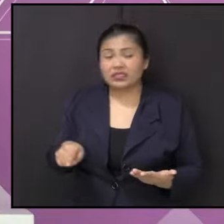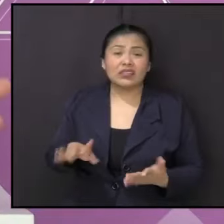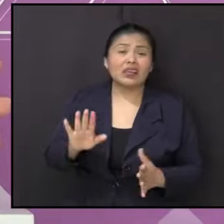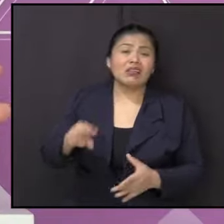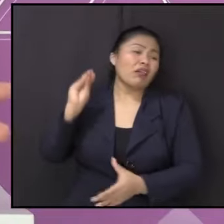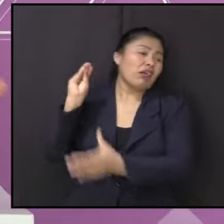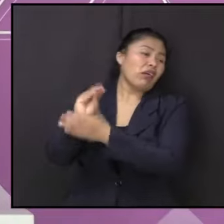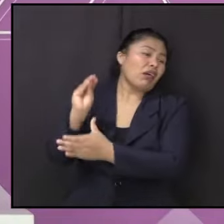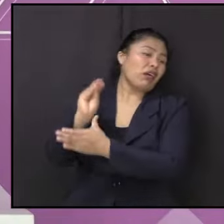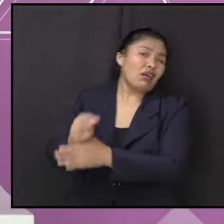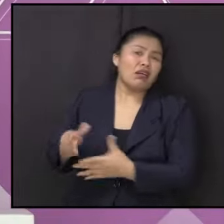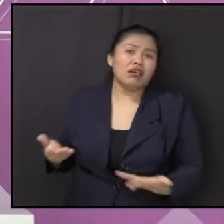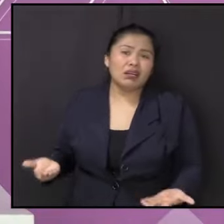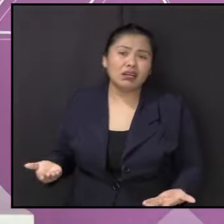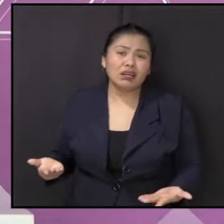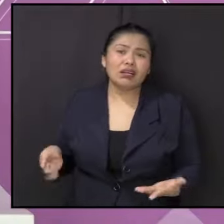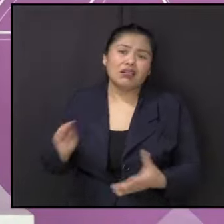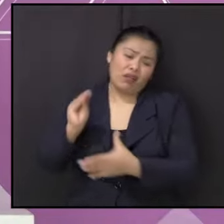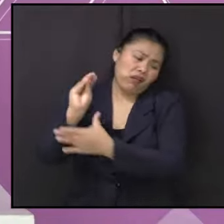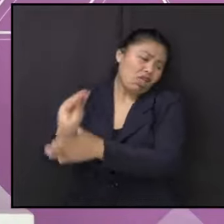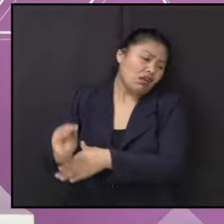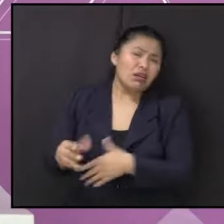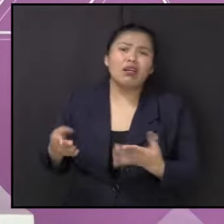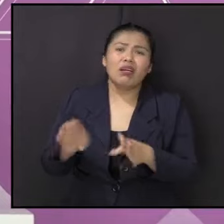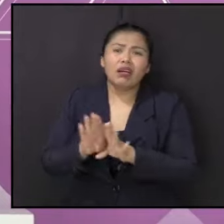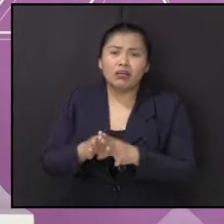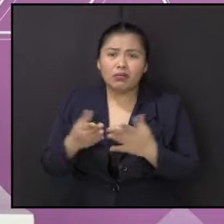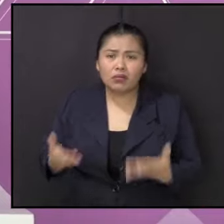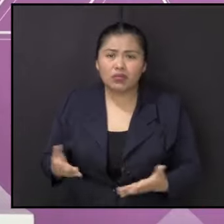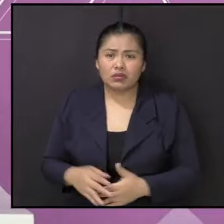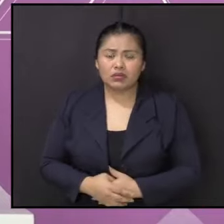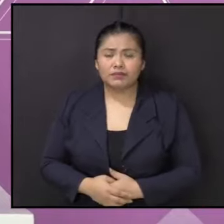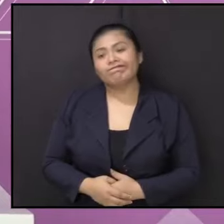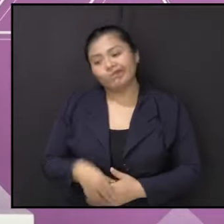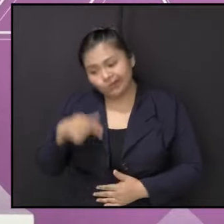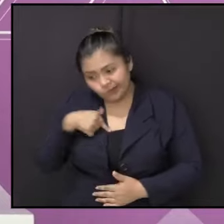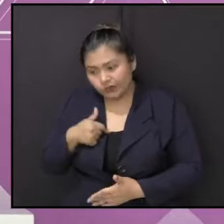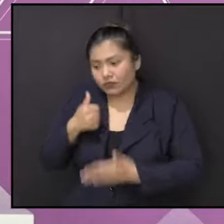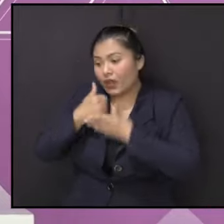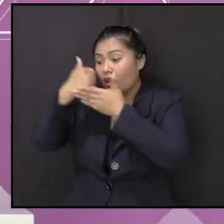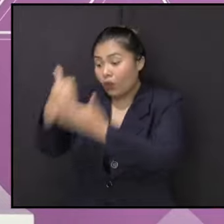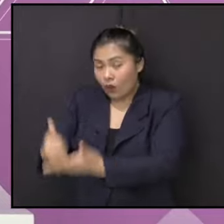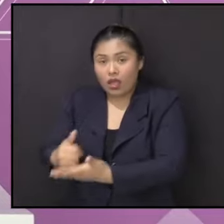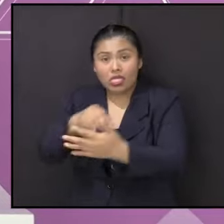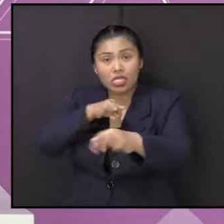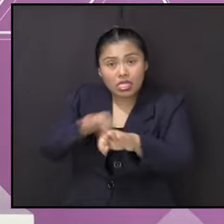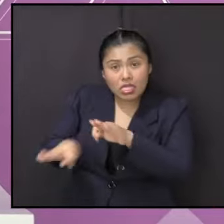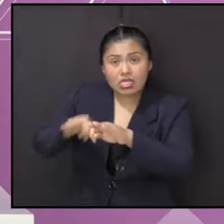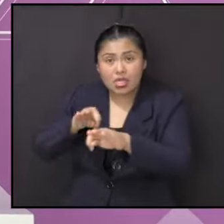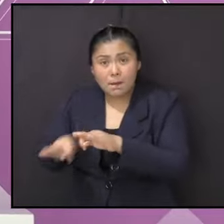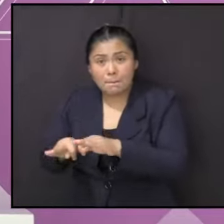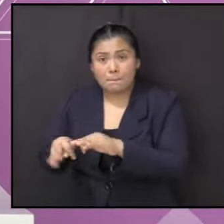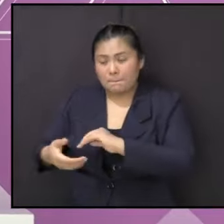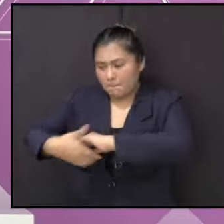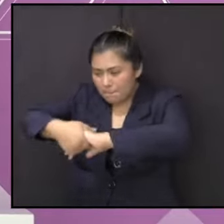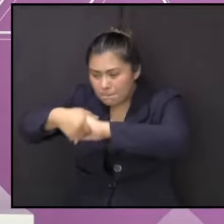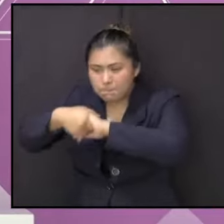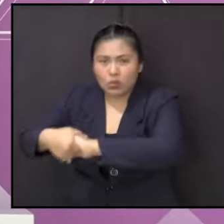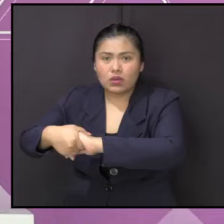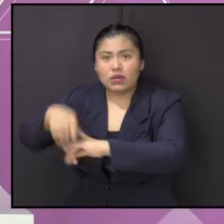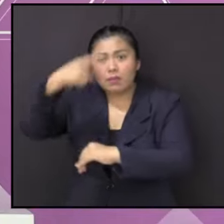olvidado totalmente y vemos que podemos trabajar de la mano con el campo para que de alguna manera haya trabajo,